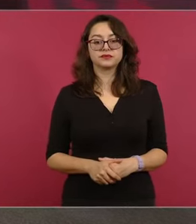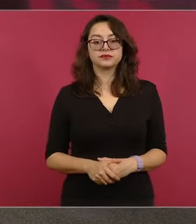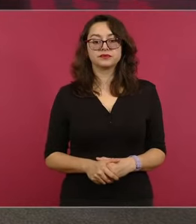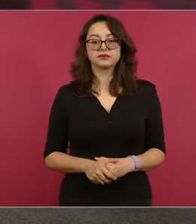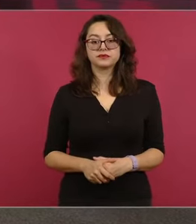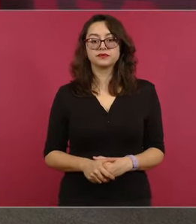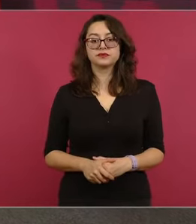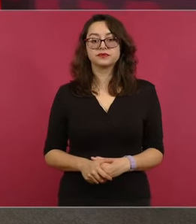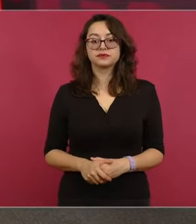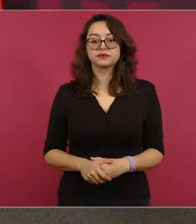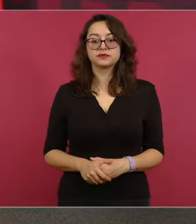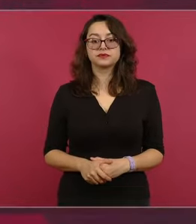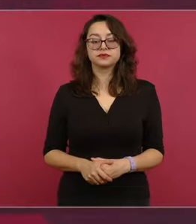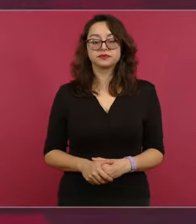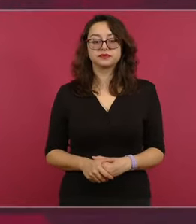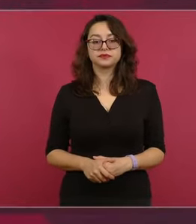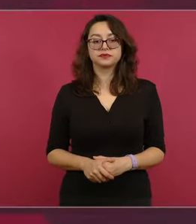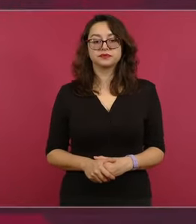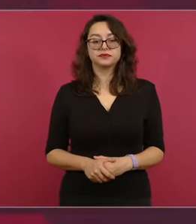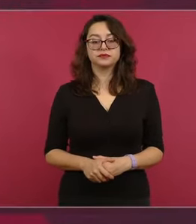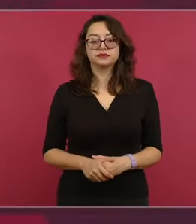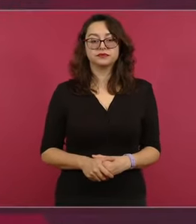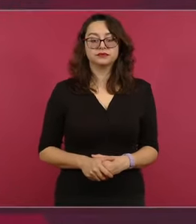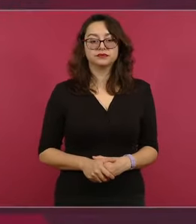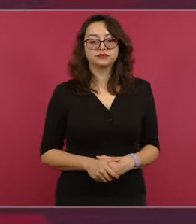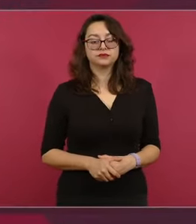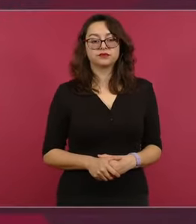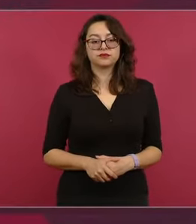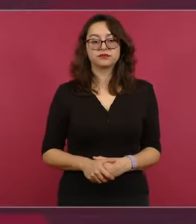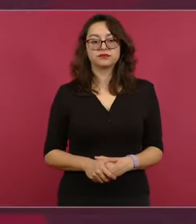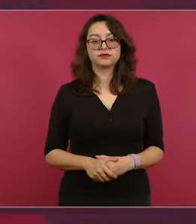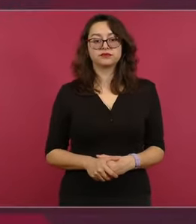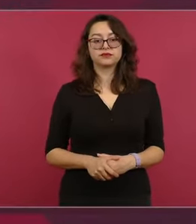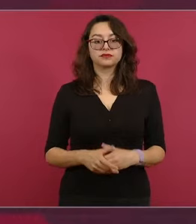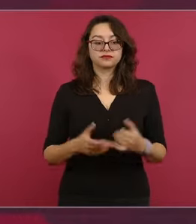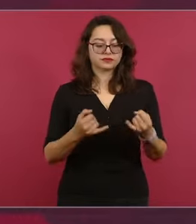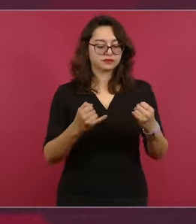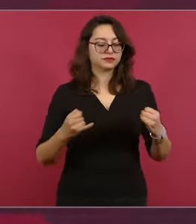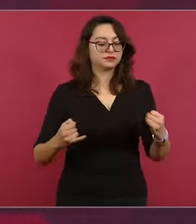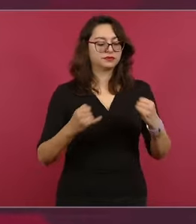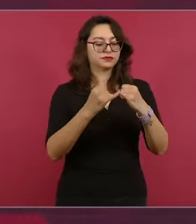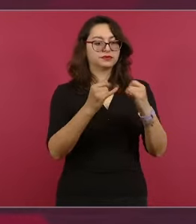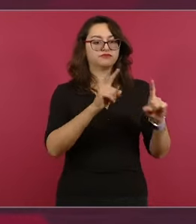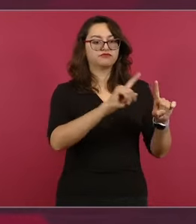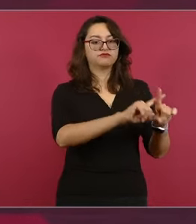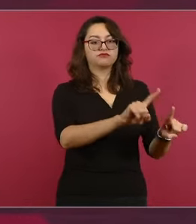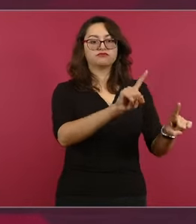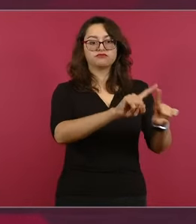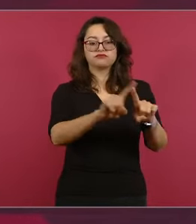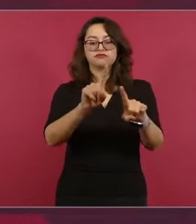pues ya todas las instancias